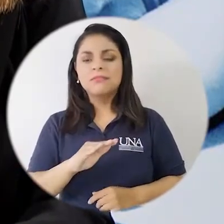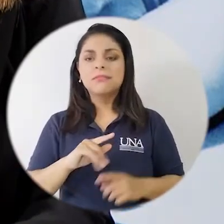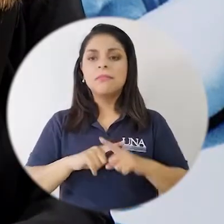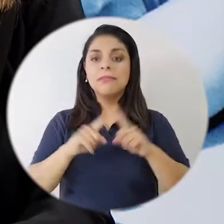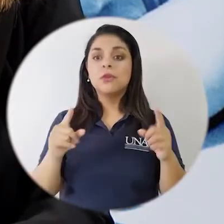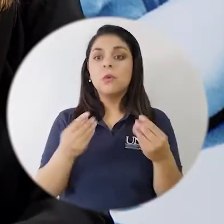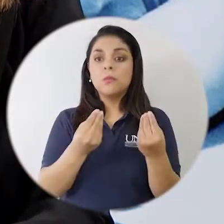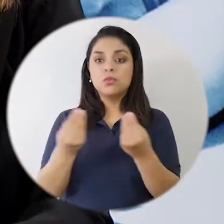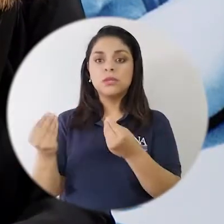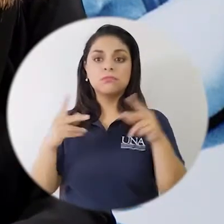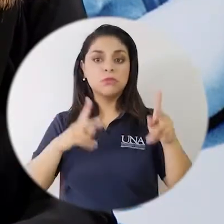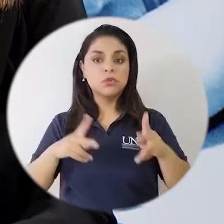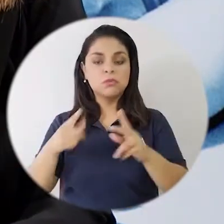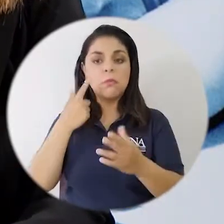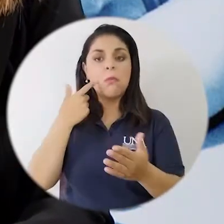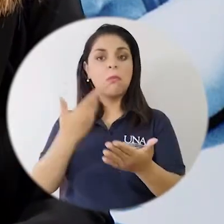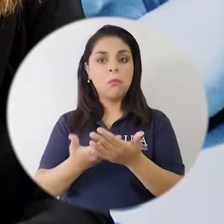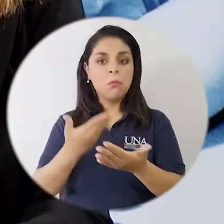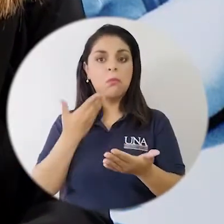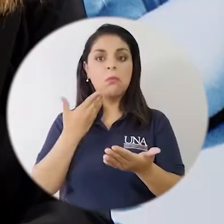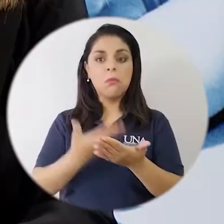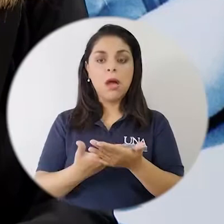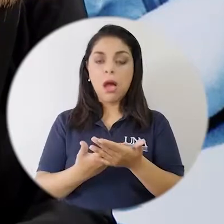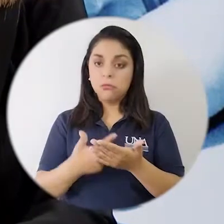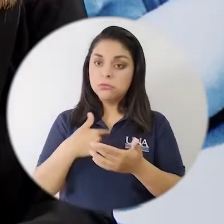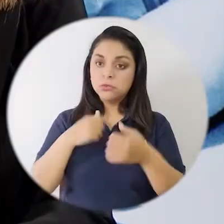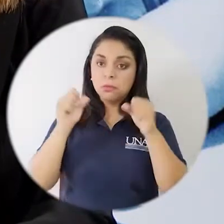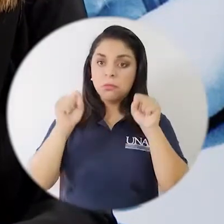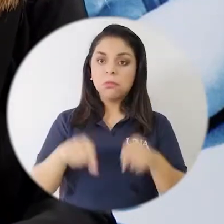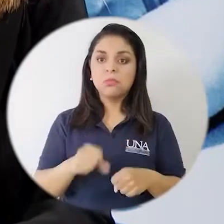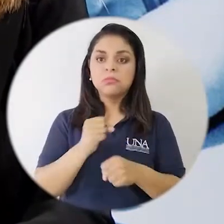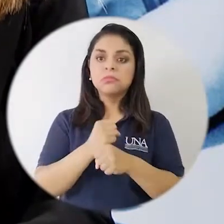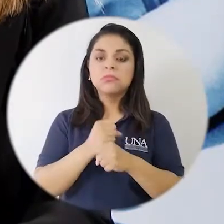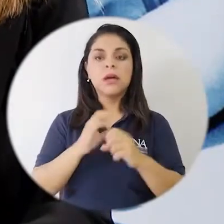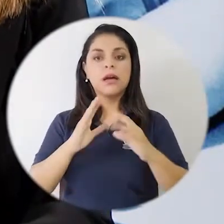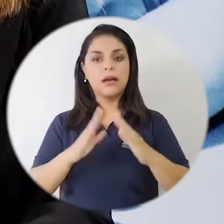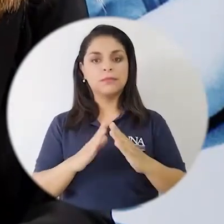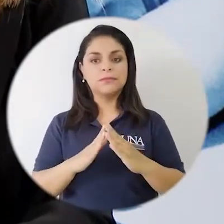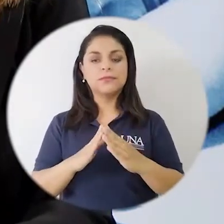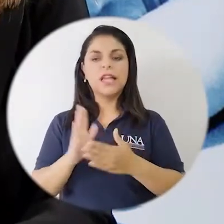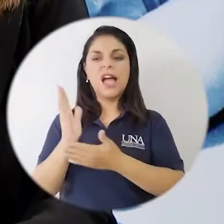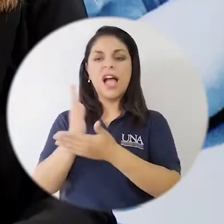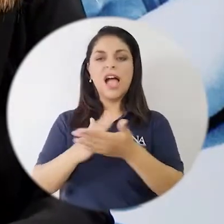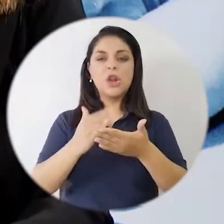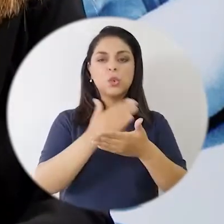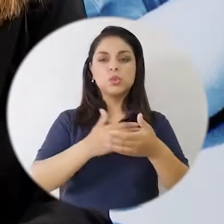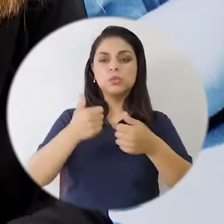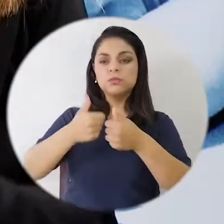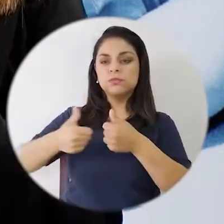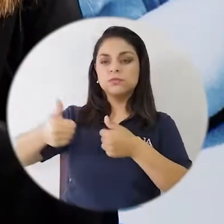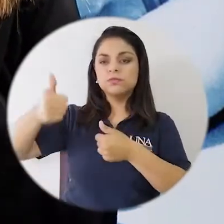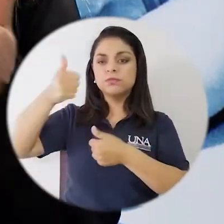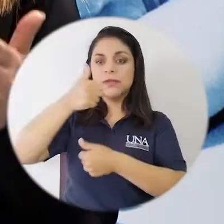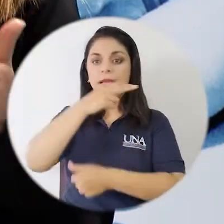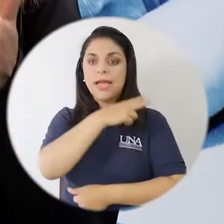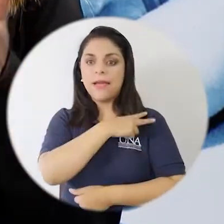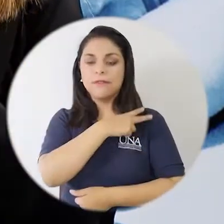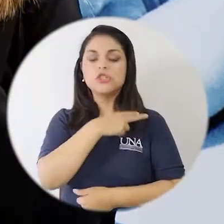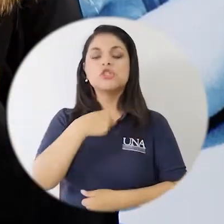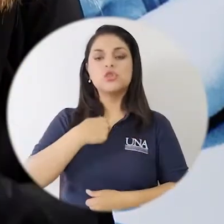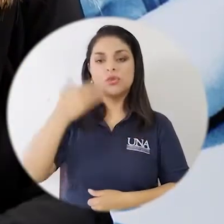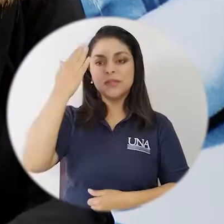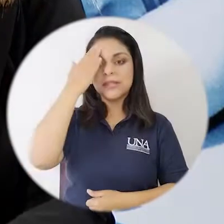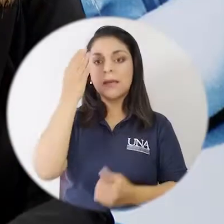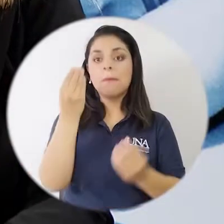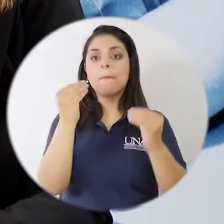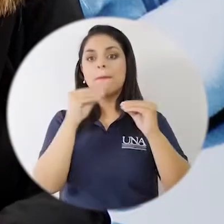pudieran probar y decir, sí lo puedo hacer, sí puedo hacer teletrabajo. Muchos superiores, aunque también hay quejas, ¿verdad?, que más seguimiento, más